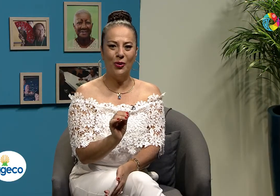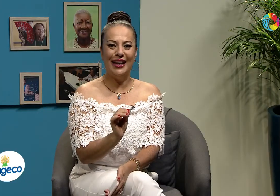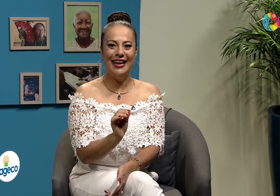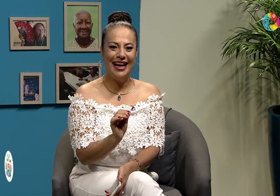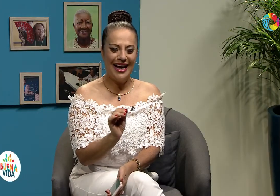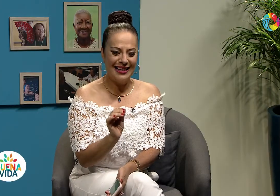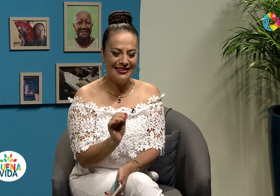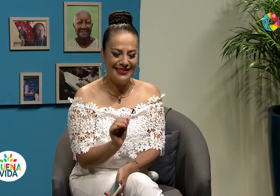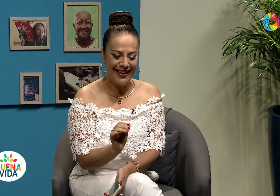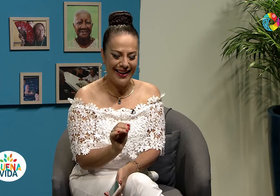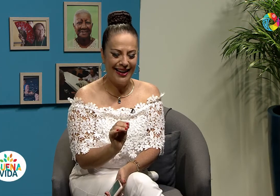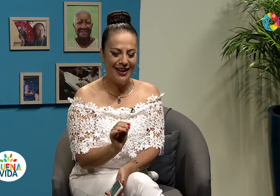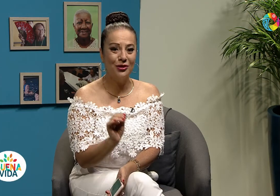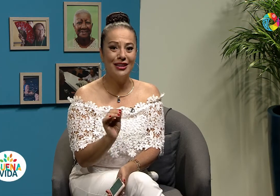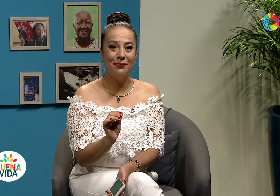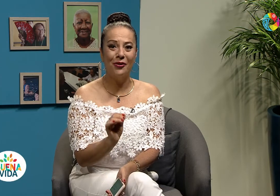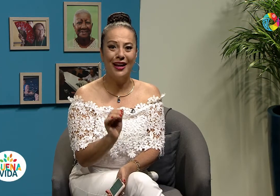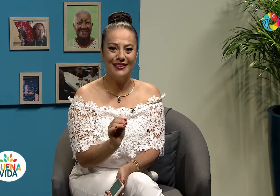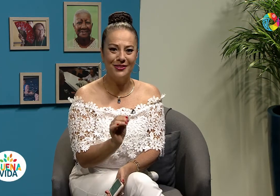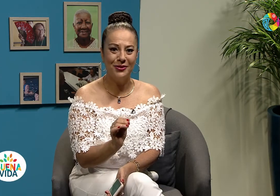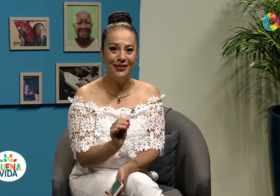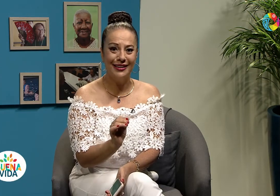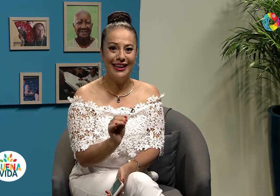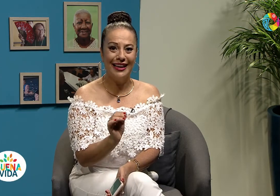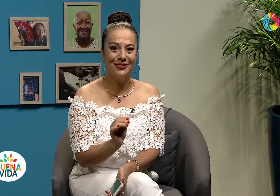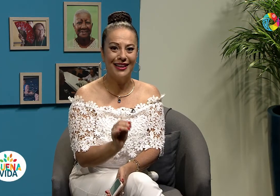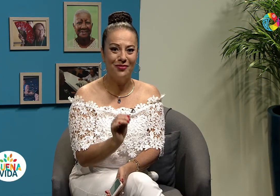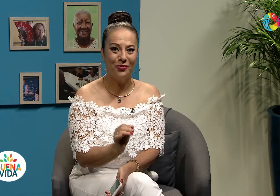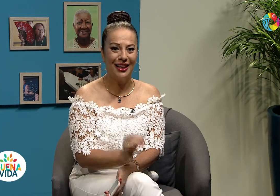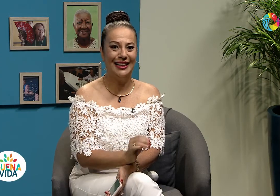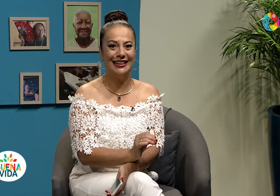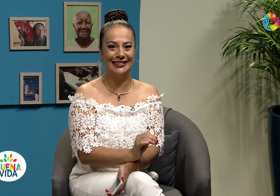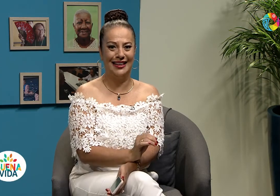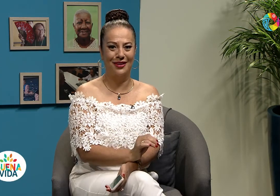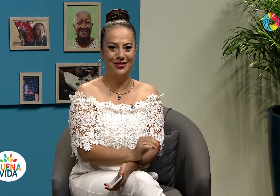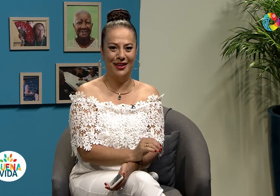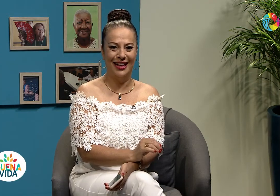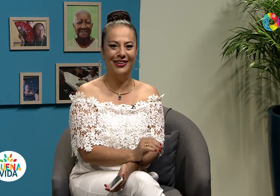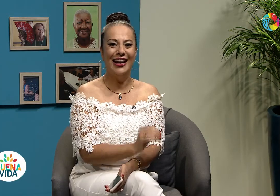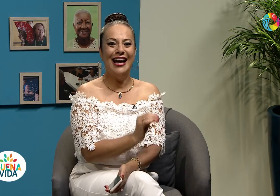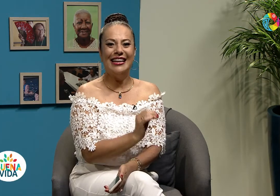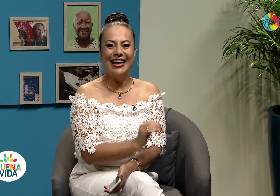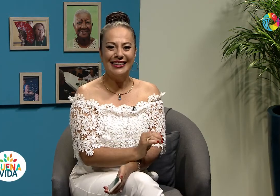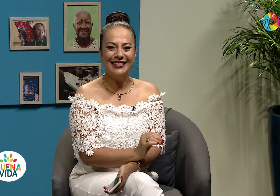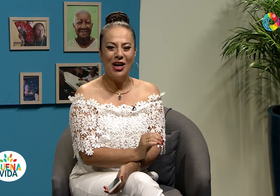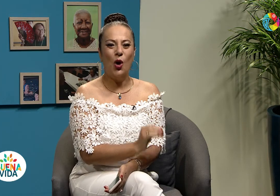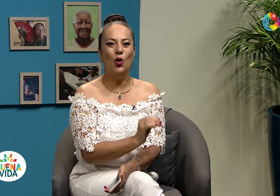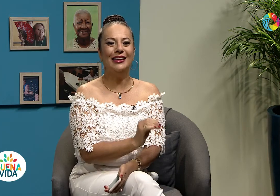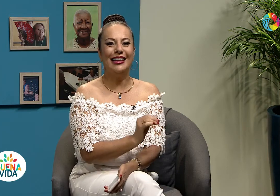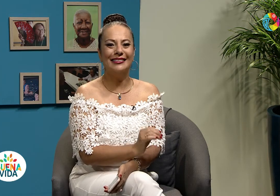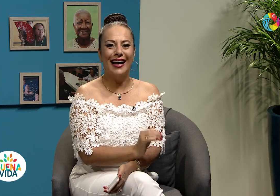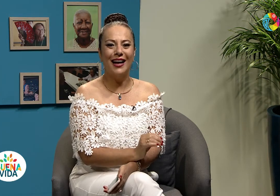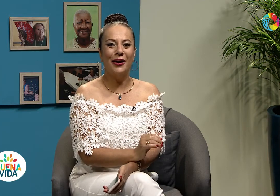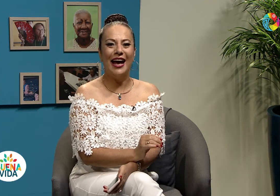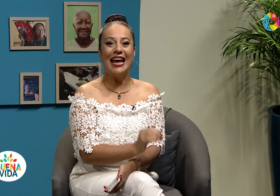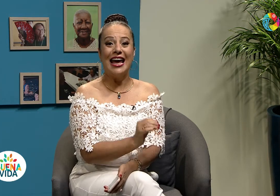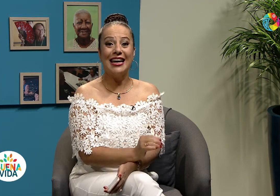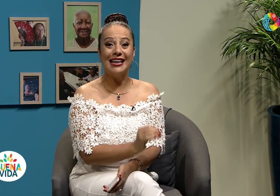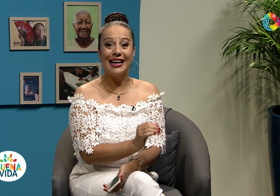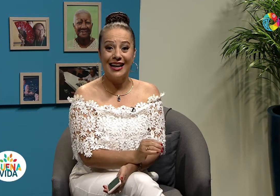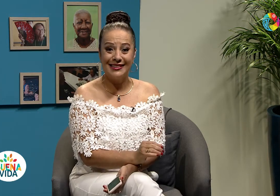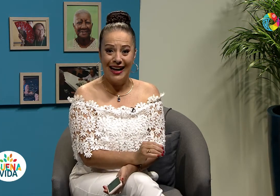disculpa, pero quería hacer un llamado de atención de eso tan importante que estás mencionando, que es utilizar lo